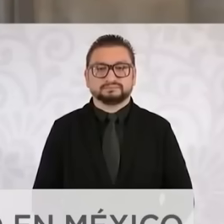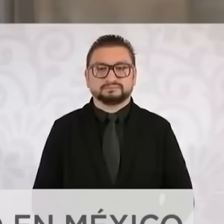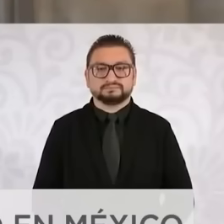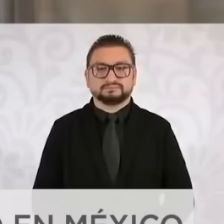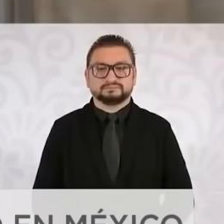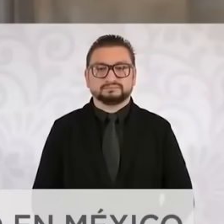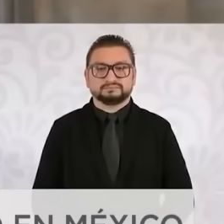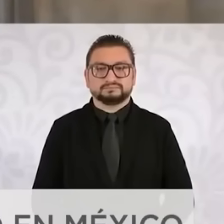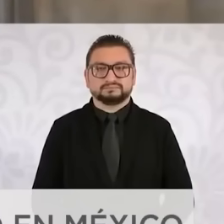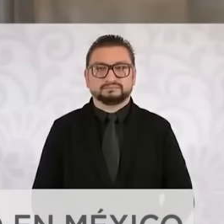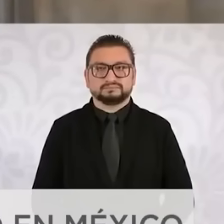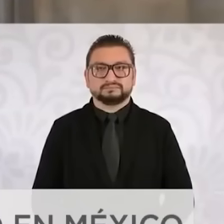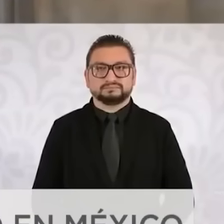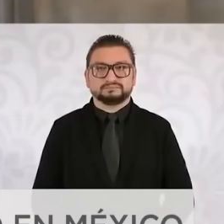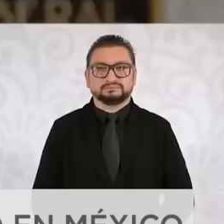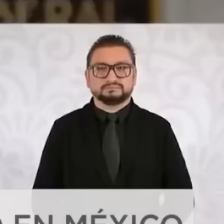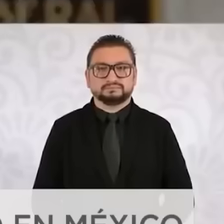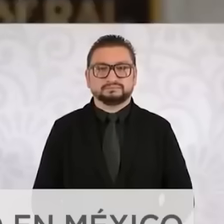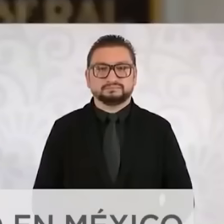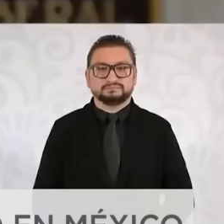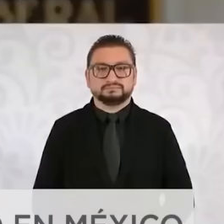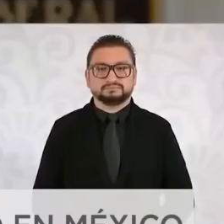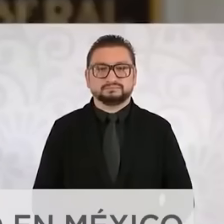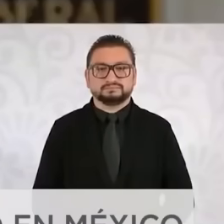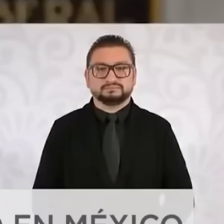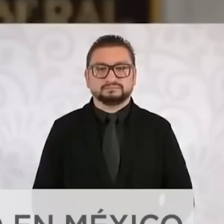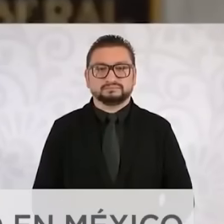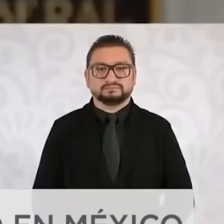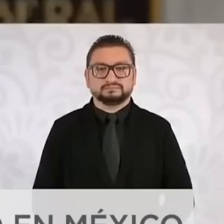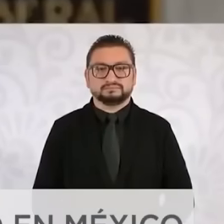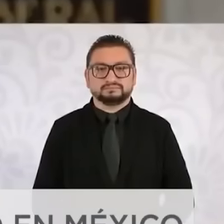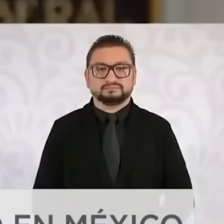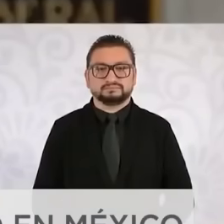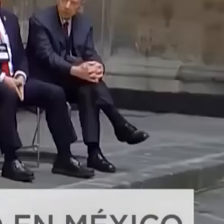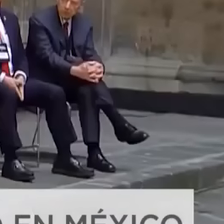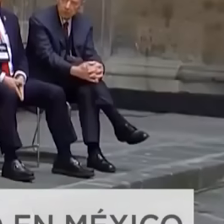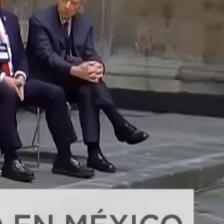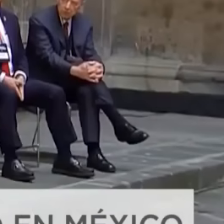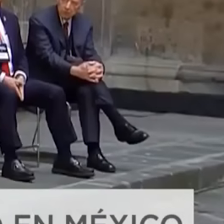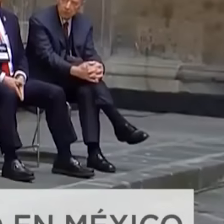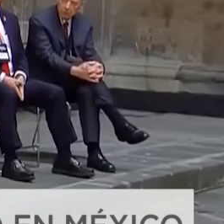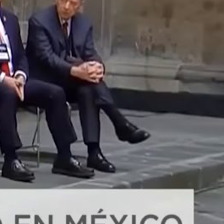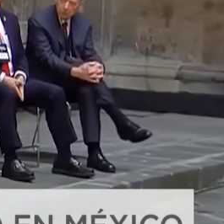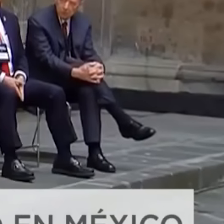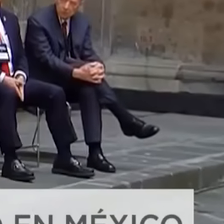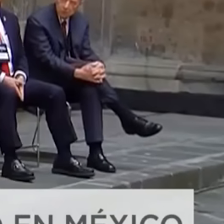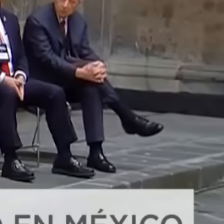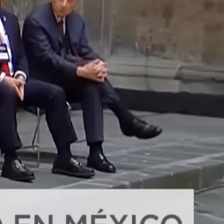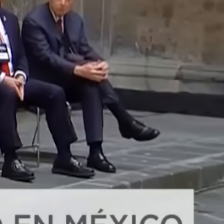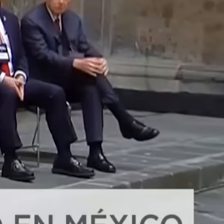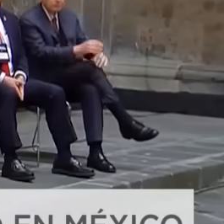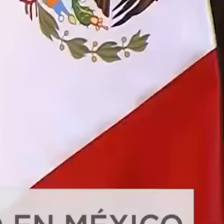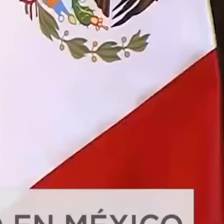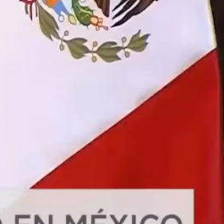las dudas que se tenían sobre esta reforma al Poder Judicial y por ello dijo que se van a establecer mesas a través de la Secretaría